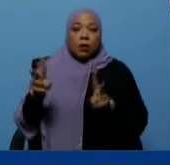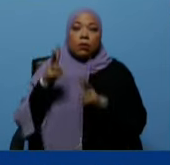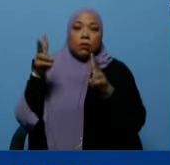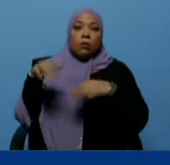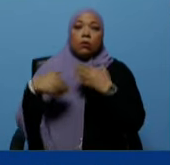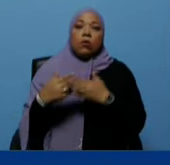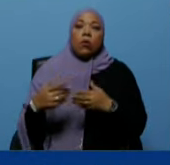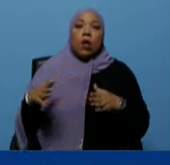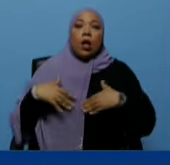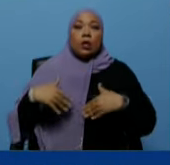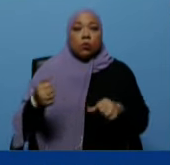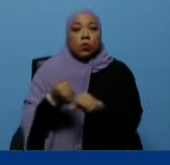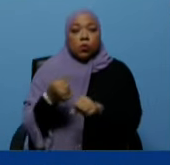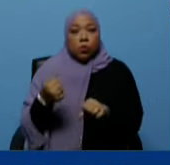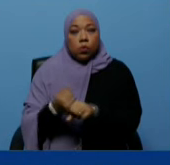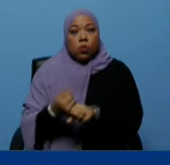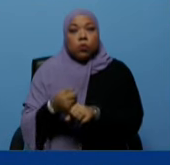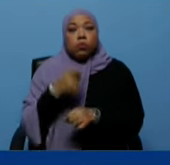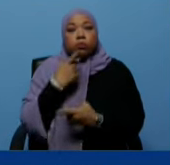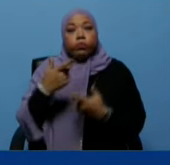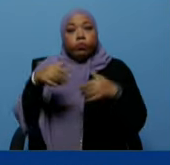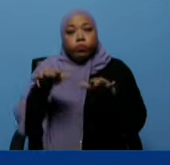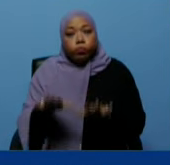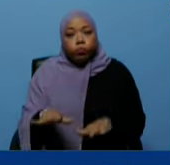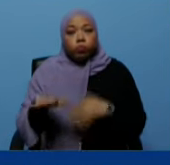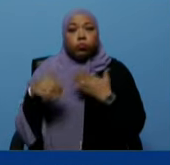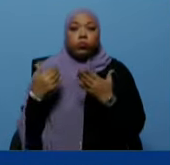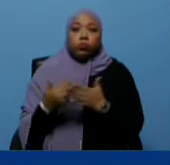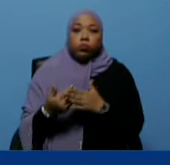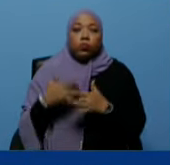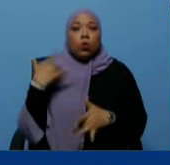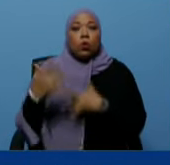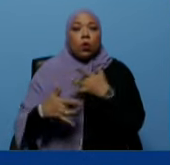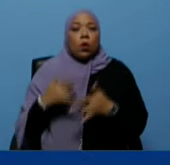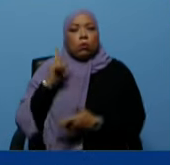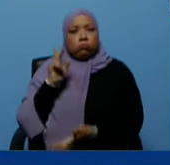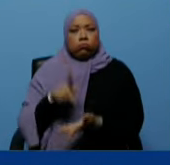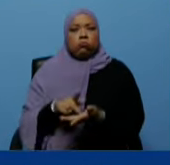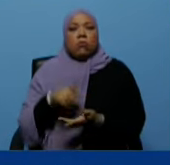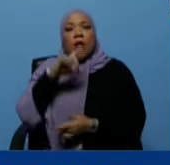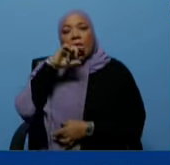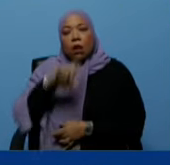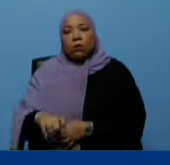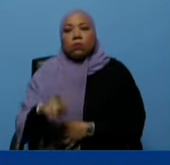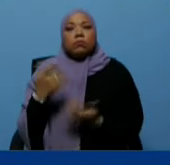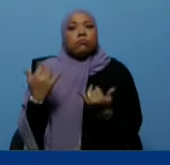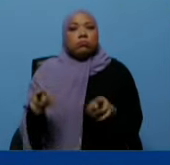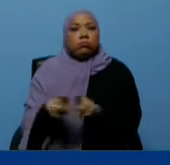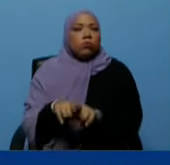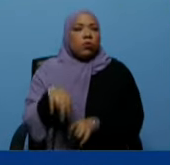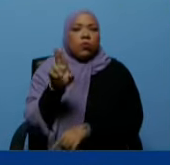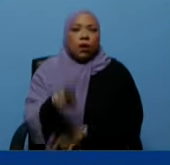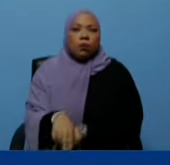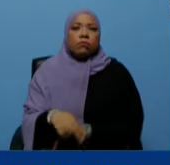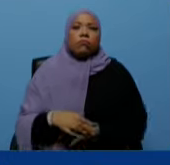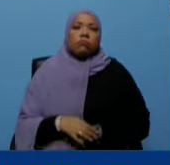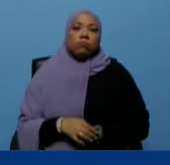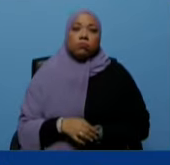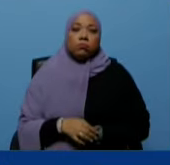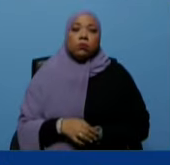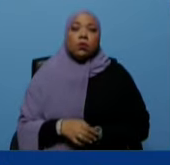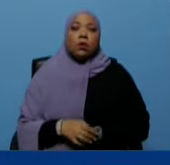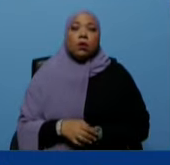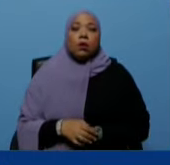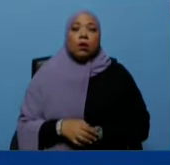se salvó del fascismo, del fascismo, del odio. Y ahora hay que manchar,